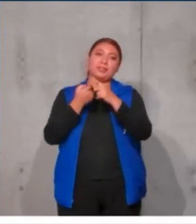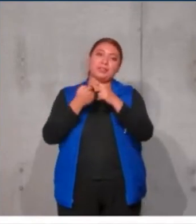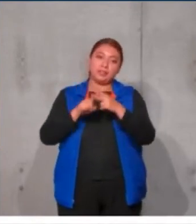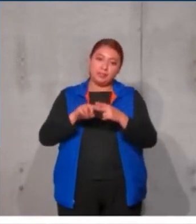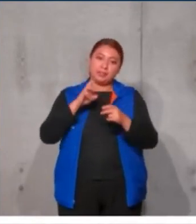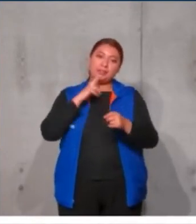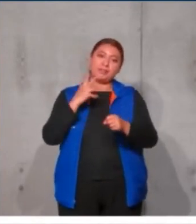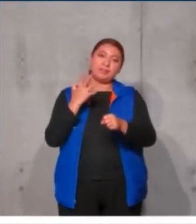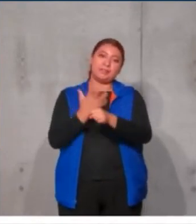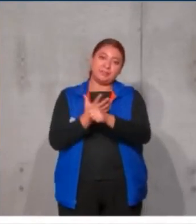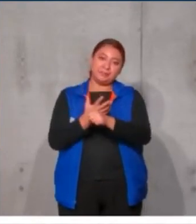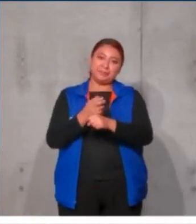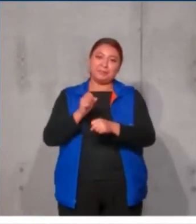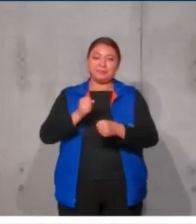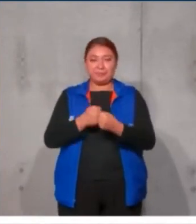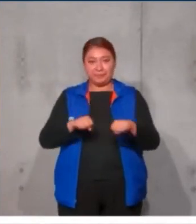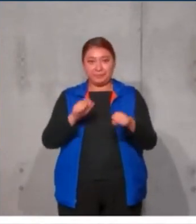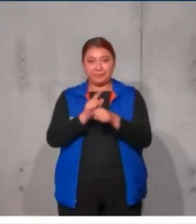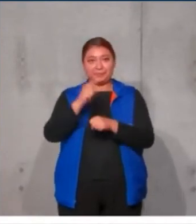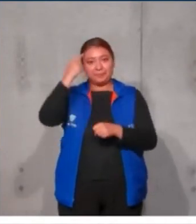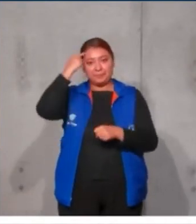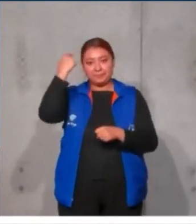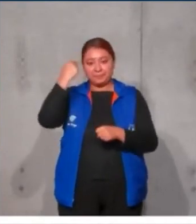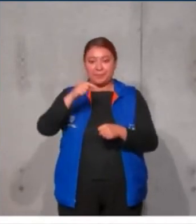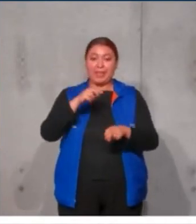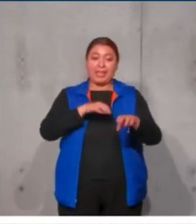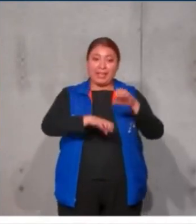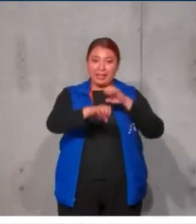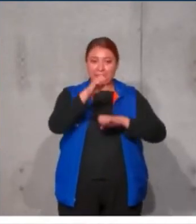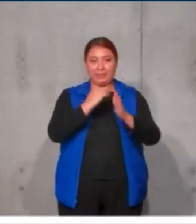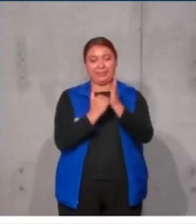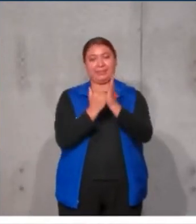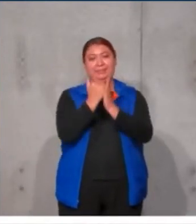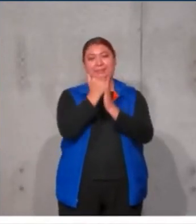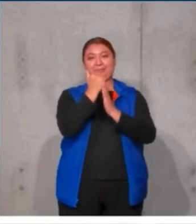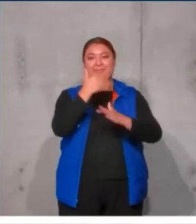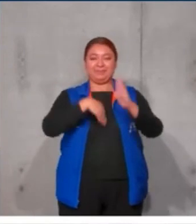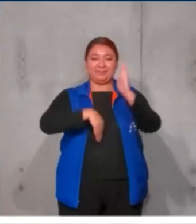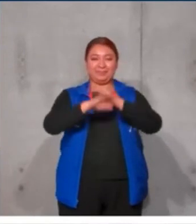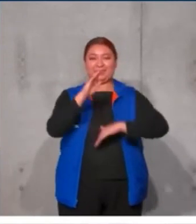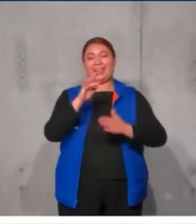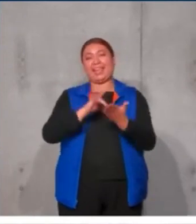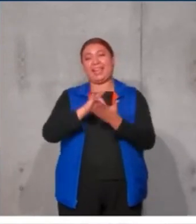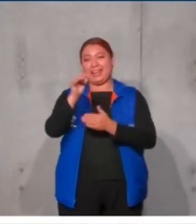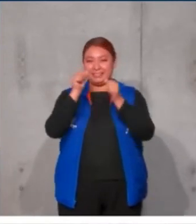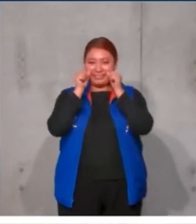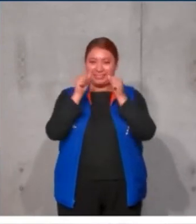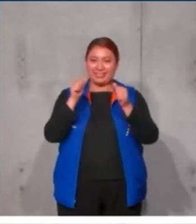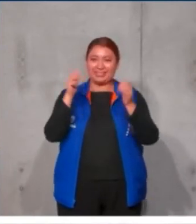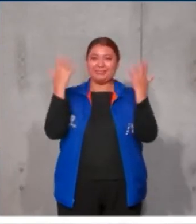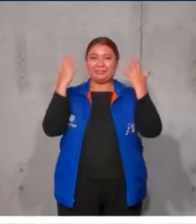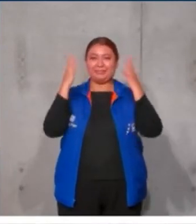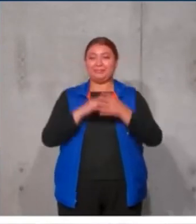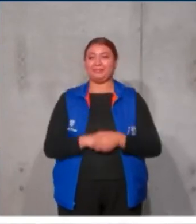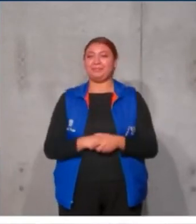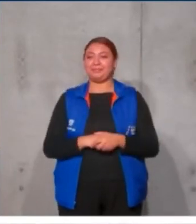de responsabilidad social en nuestros negocios. Muchas gracias por su